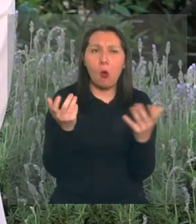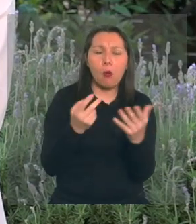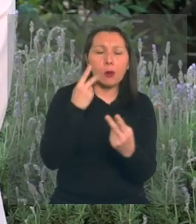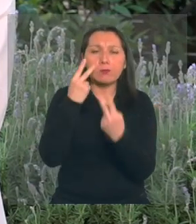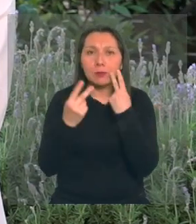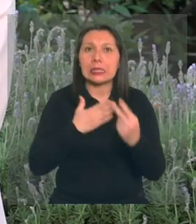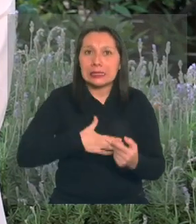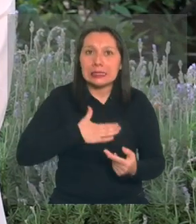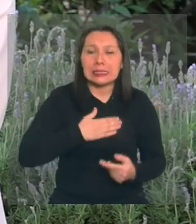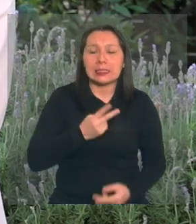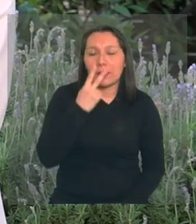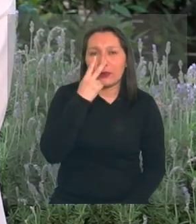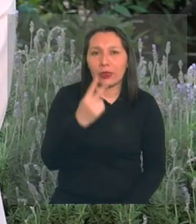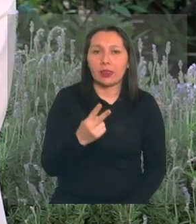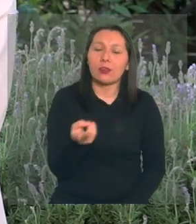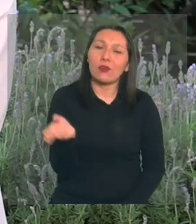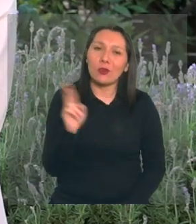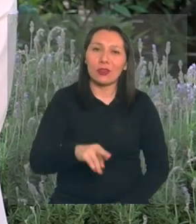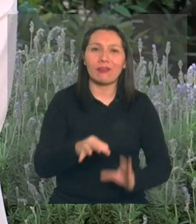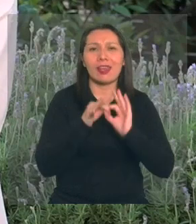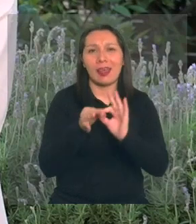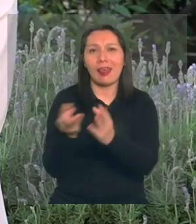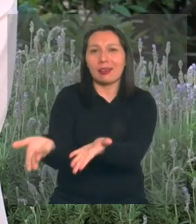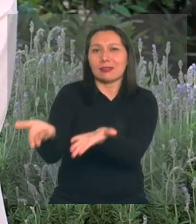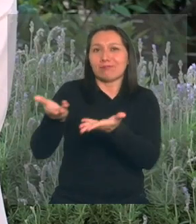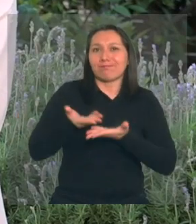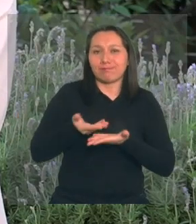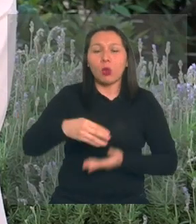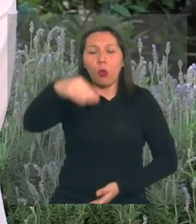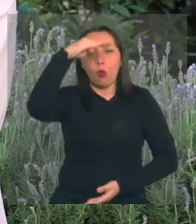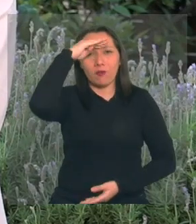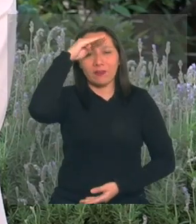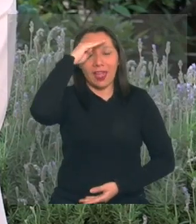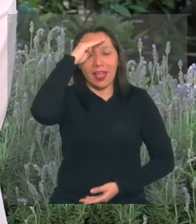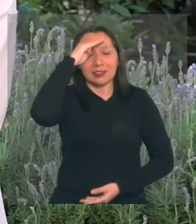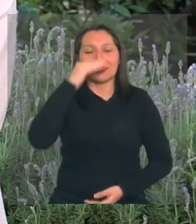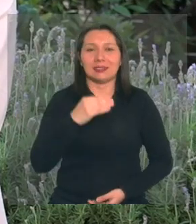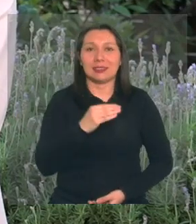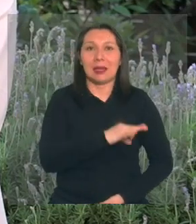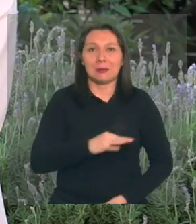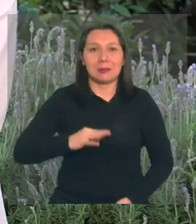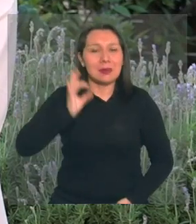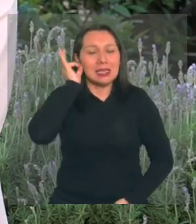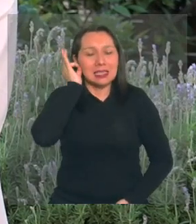que vuelvo a agradecer la confianza de la